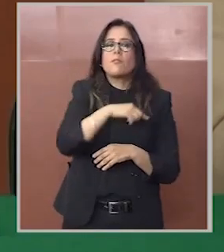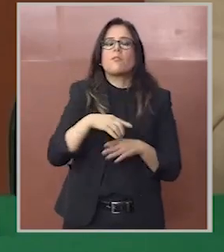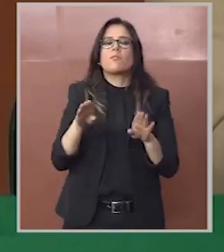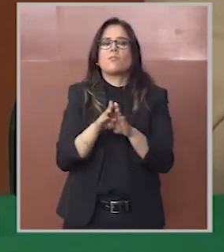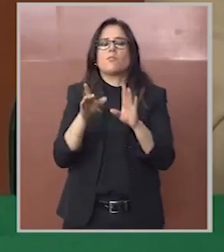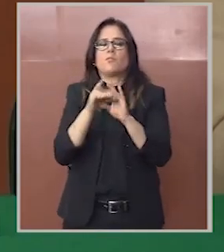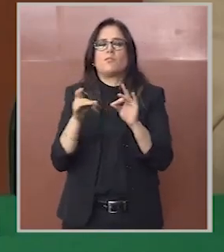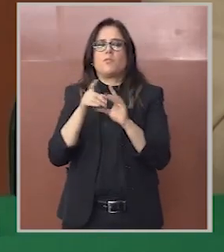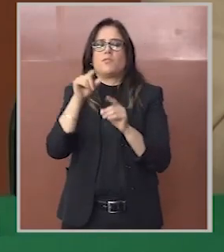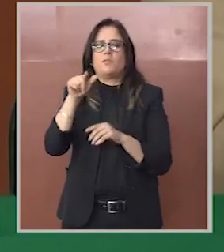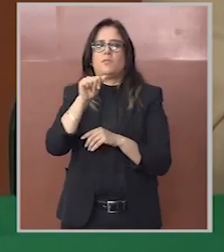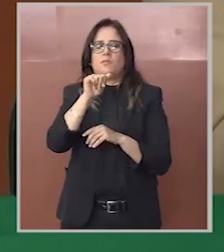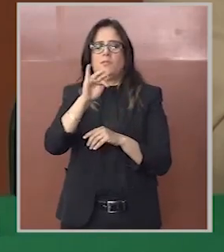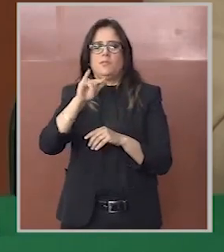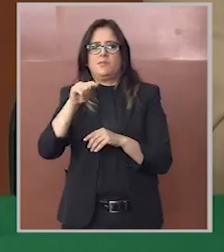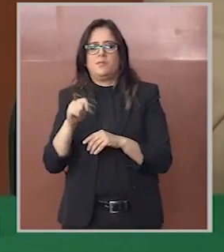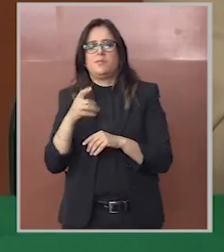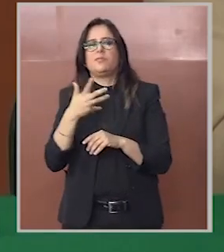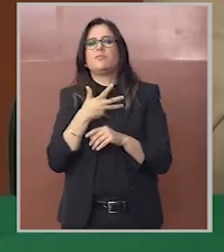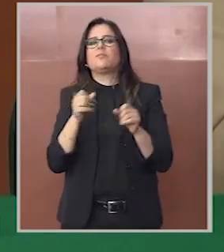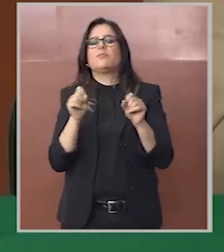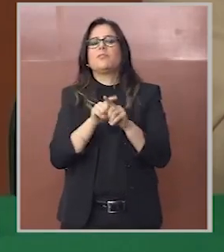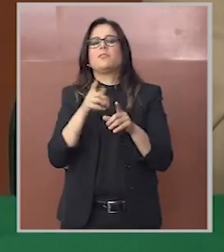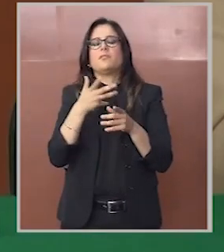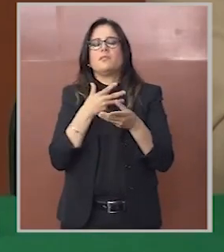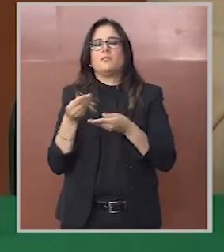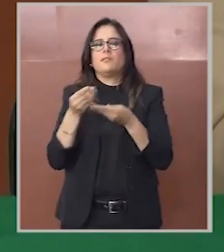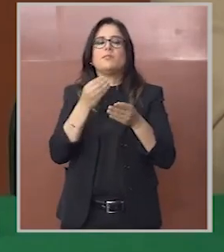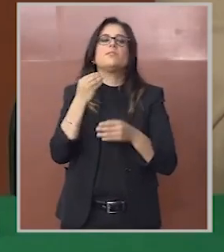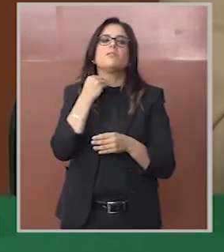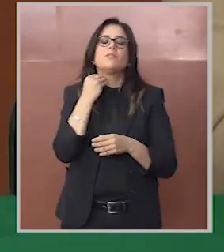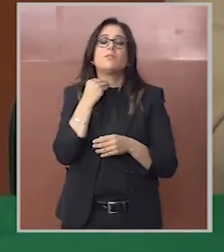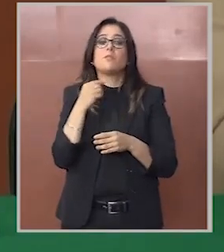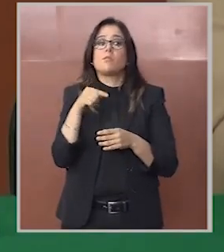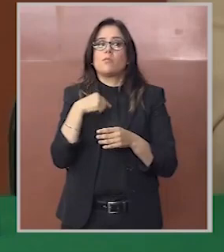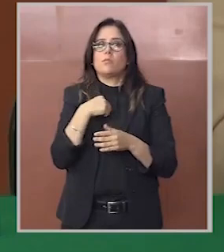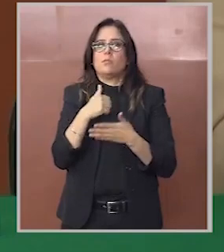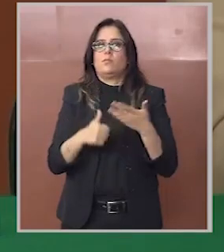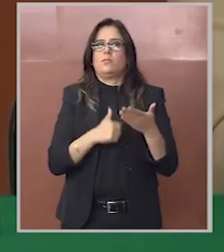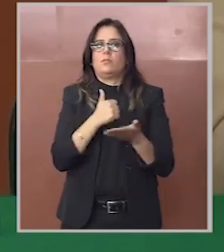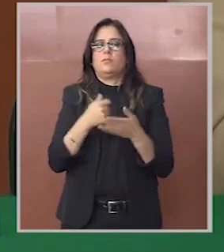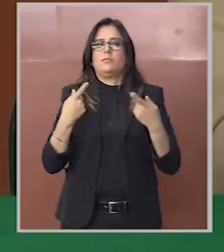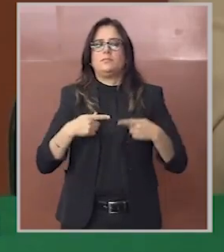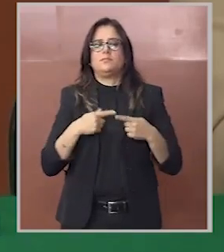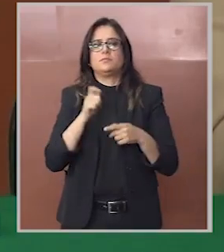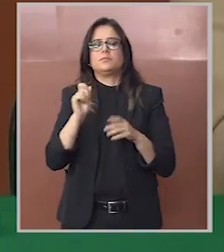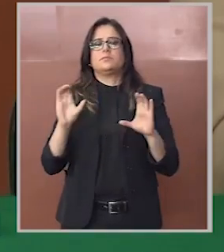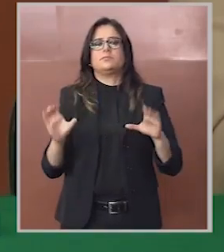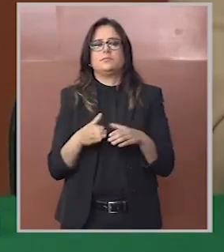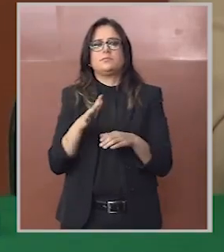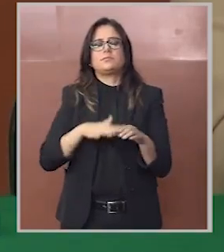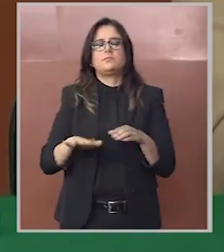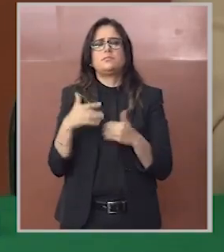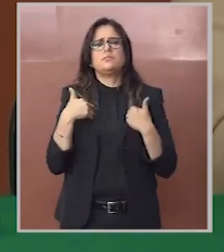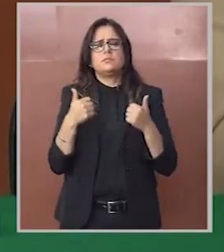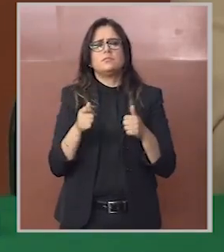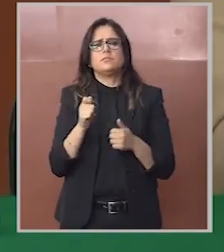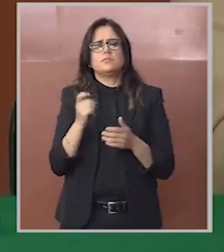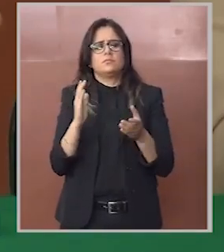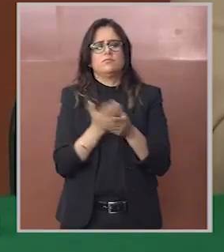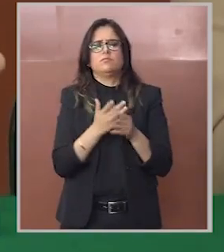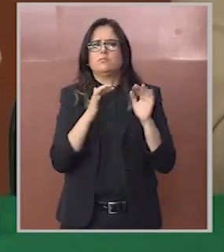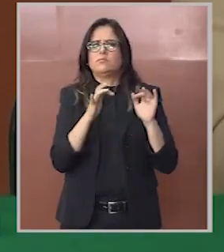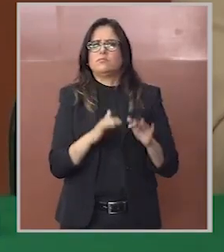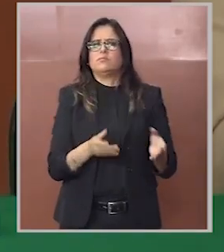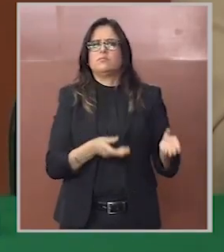Ray pues todas las hermanas Son también abogadas es yo como ciudadana como parte la comunidad entiendo este documento si